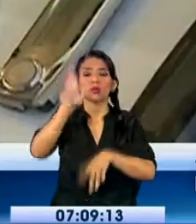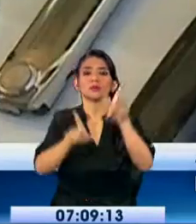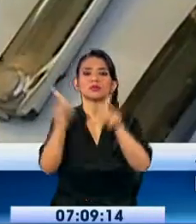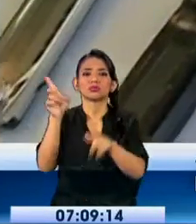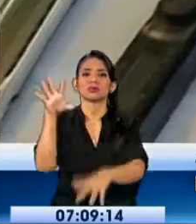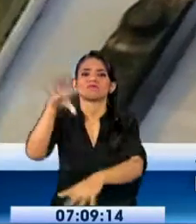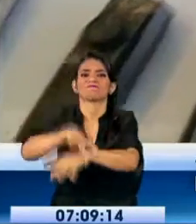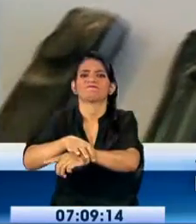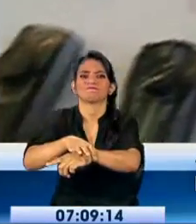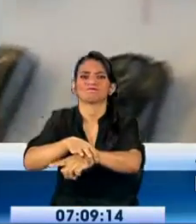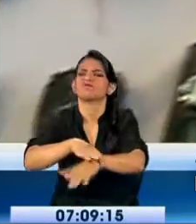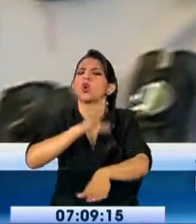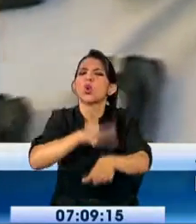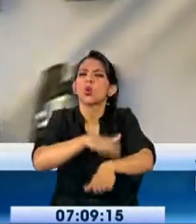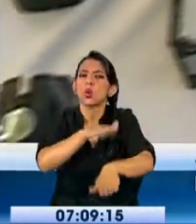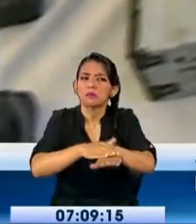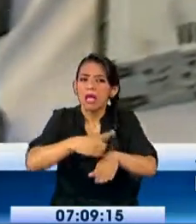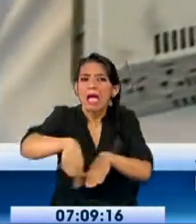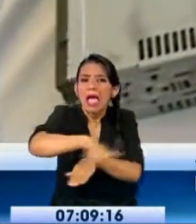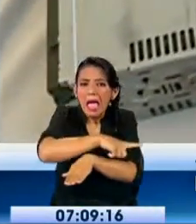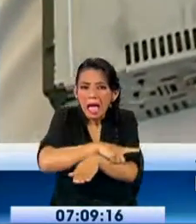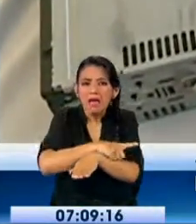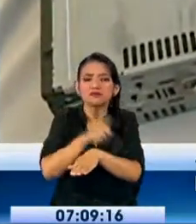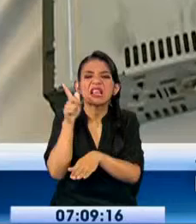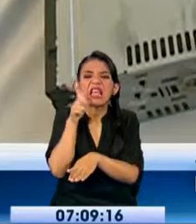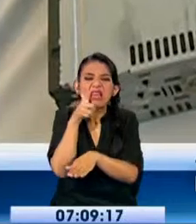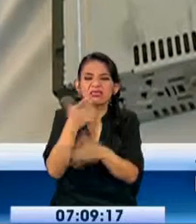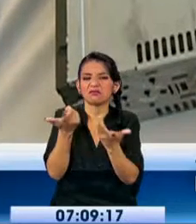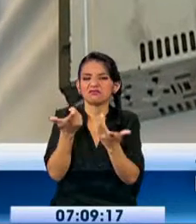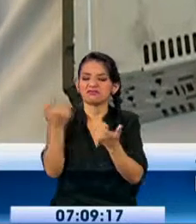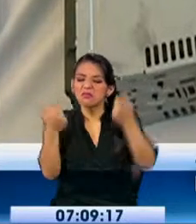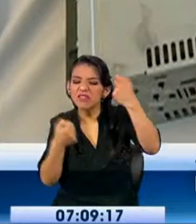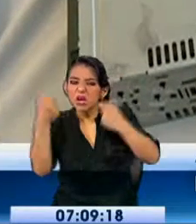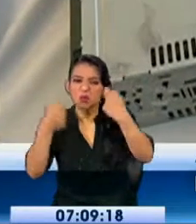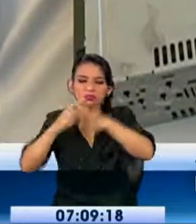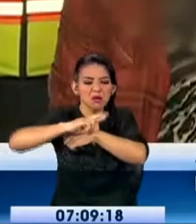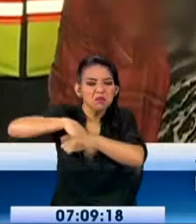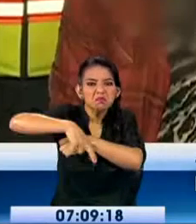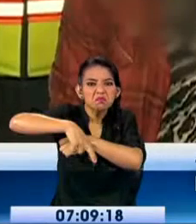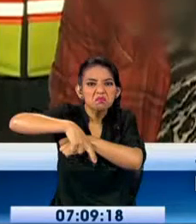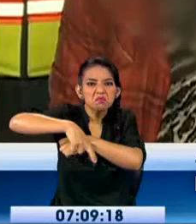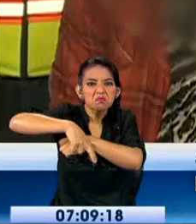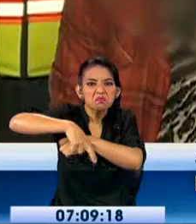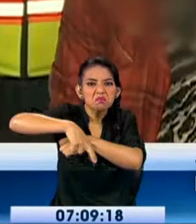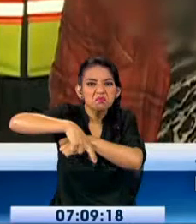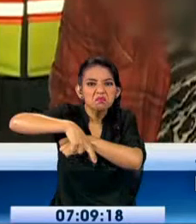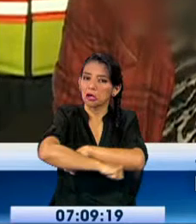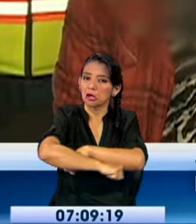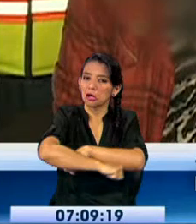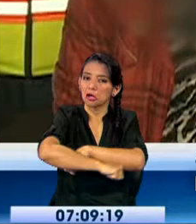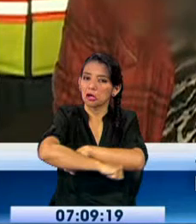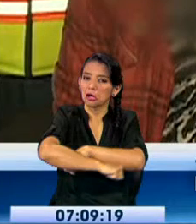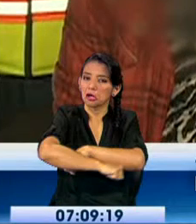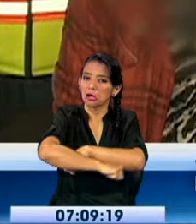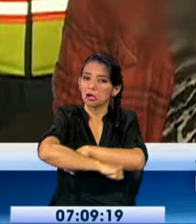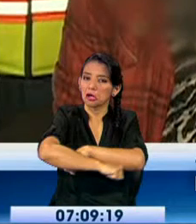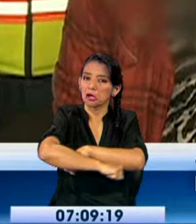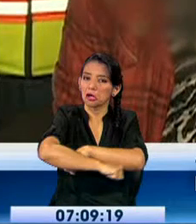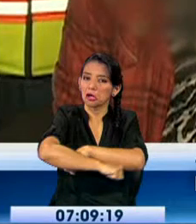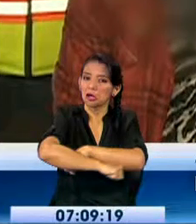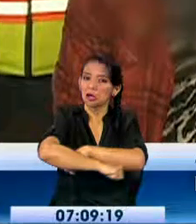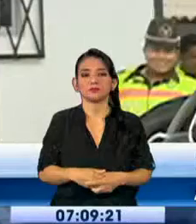personas, acusadas de ser los principales responsables del robo de accesorios de autos en el sur de la capital. Nosotros